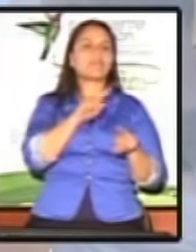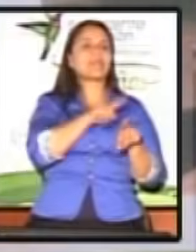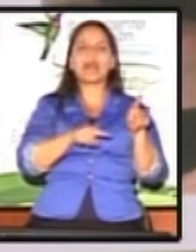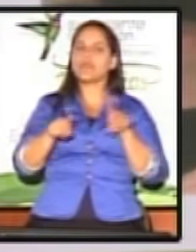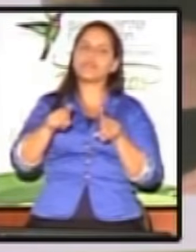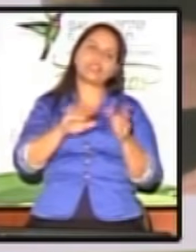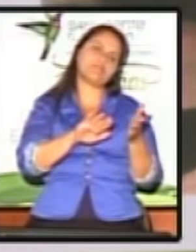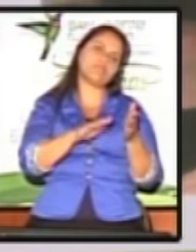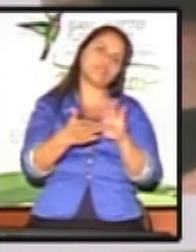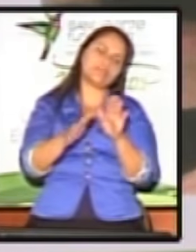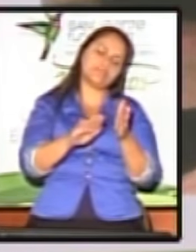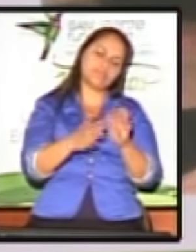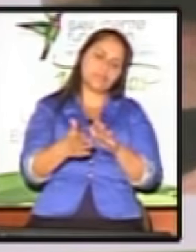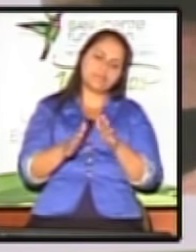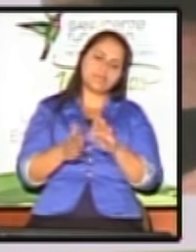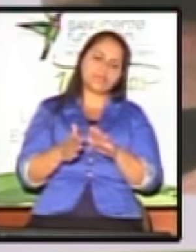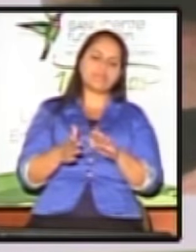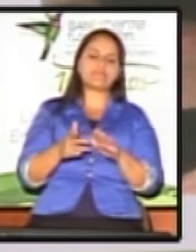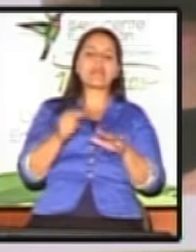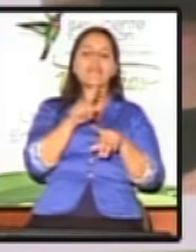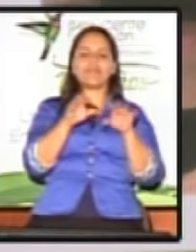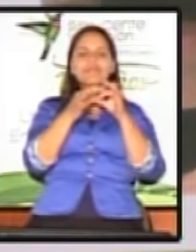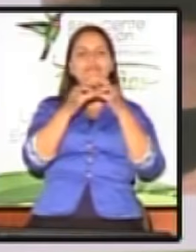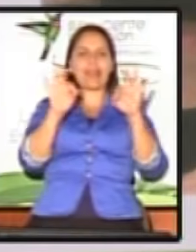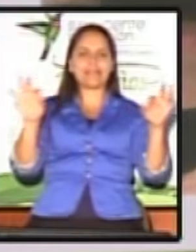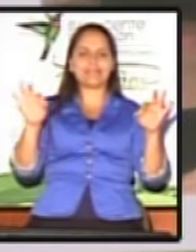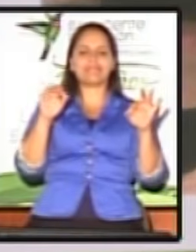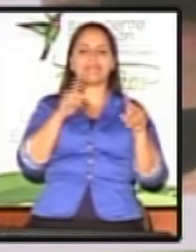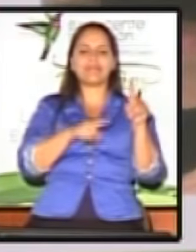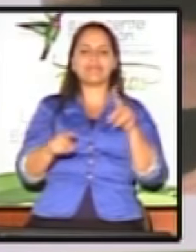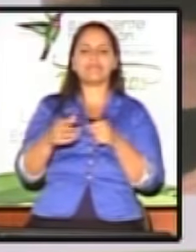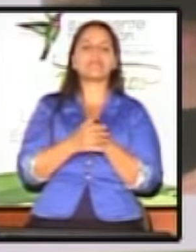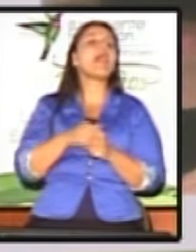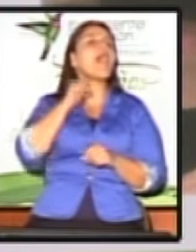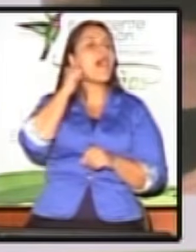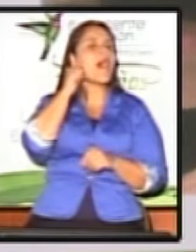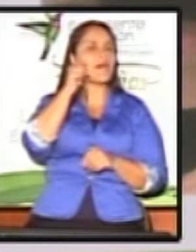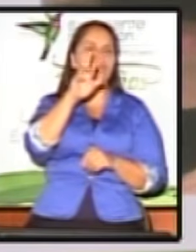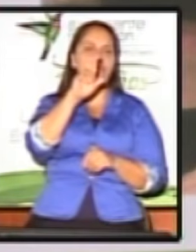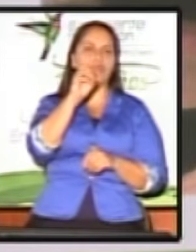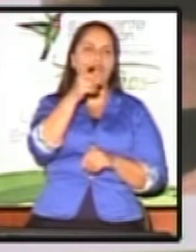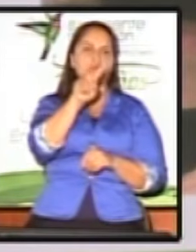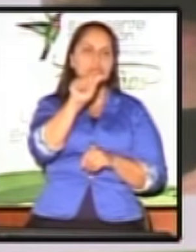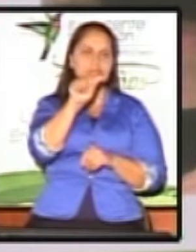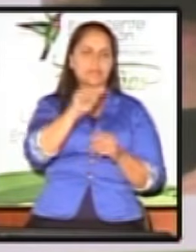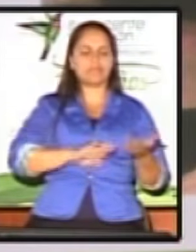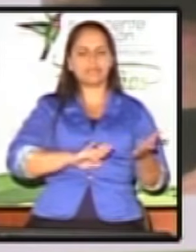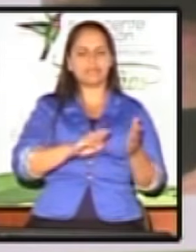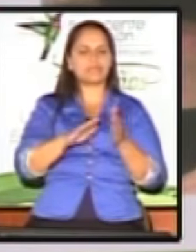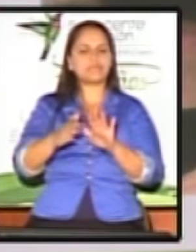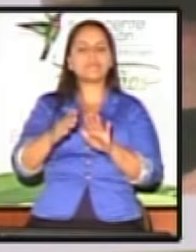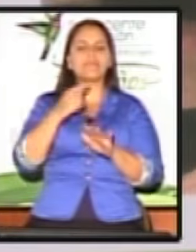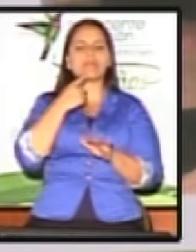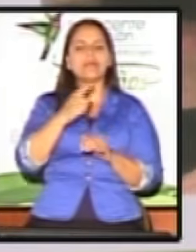ya no están con nosotros en este plano dejaron frases. Doña Rosa ya murió. Una de las cosas